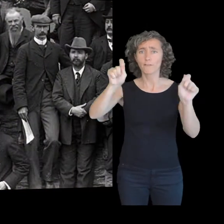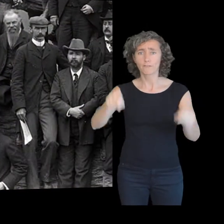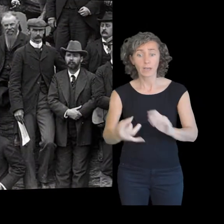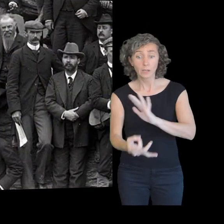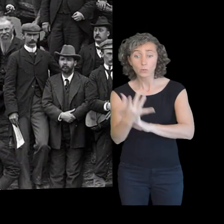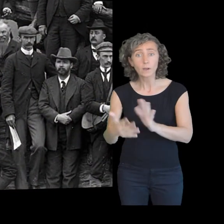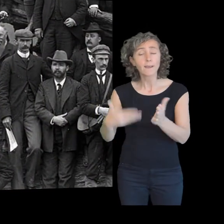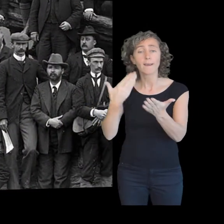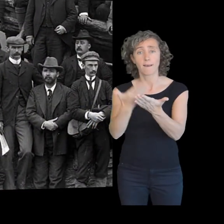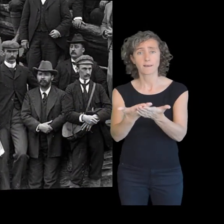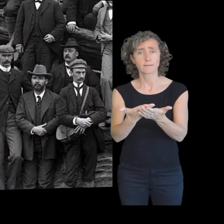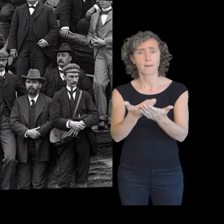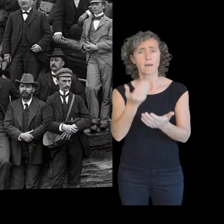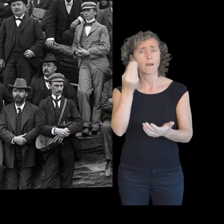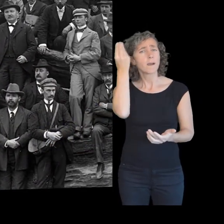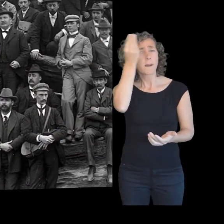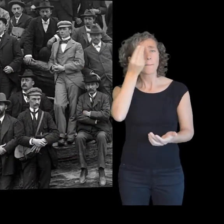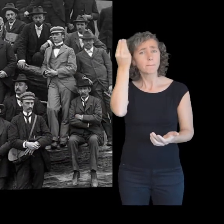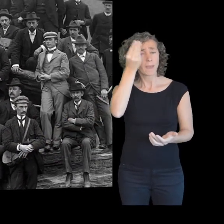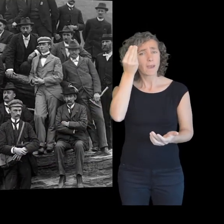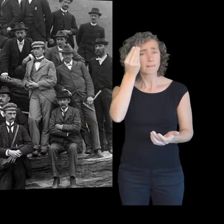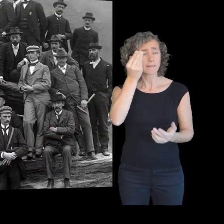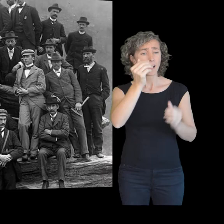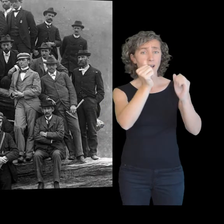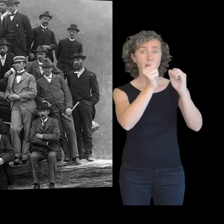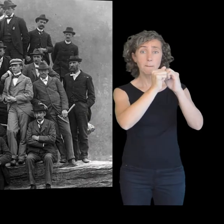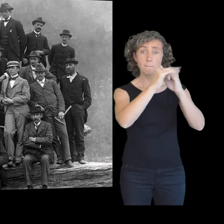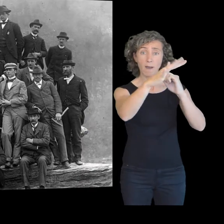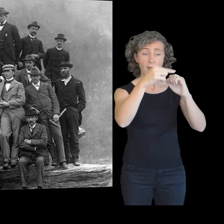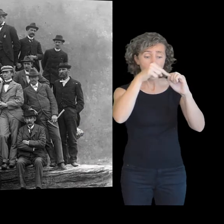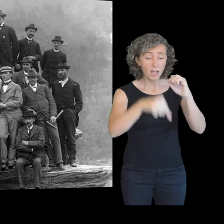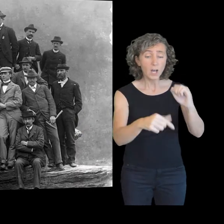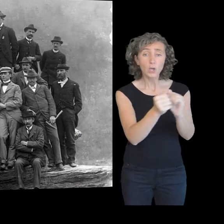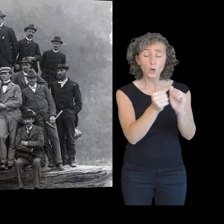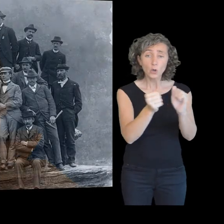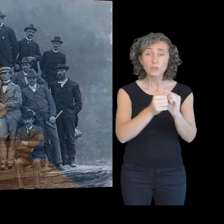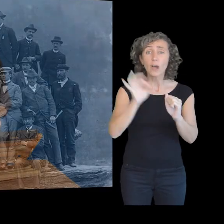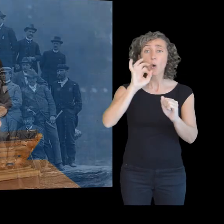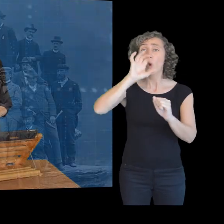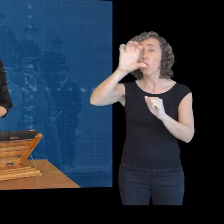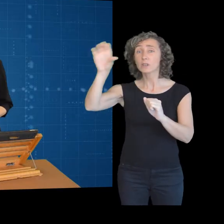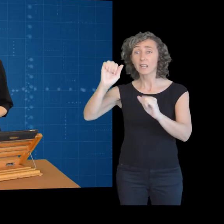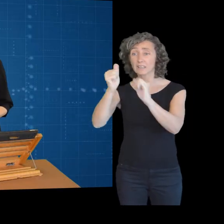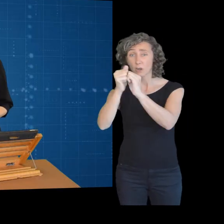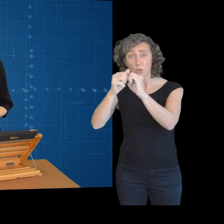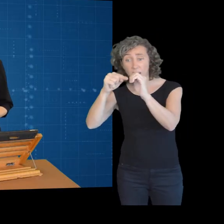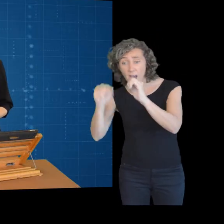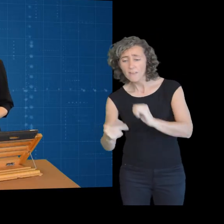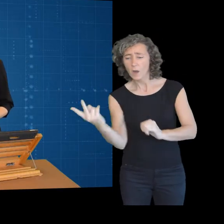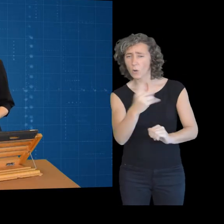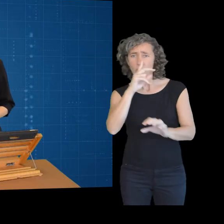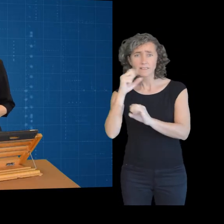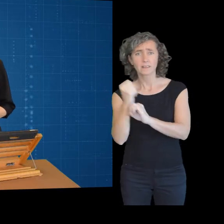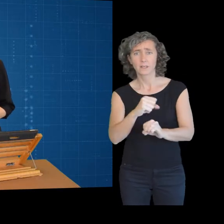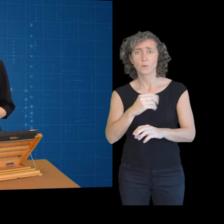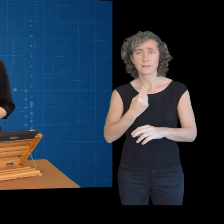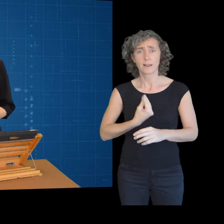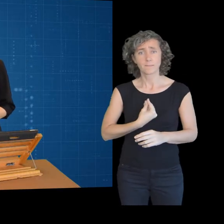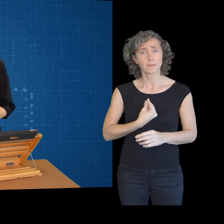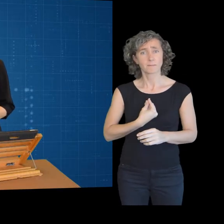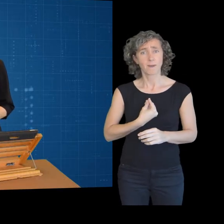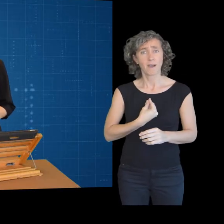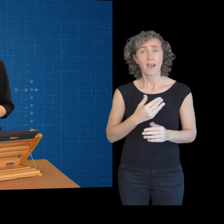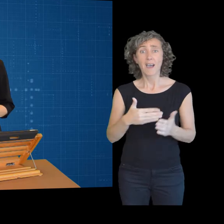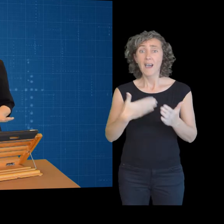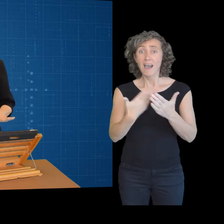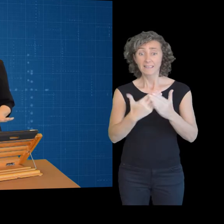súa formación. Estaba moi arraigada a creenza de que as rochas dos fondos oceánicos debían ser tan antigas como as dos continentes